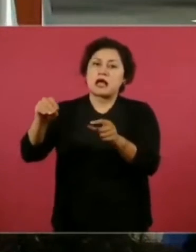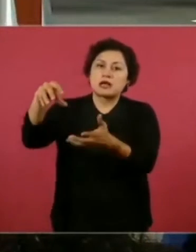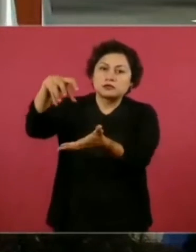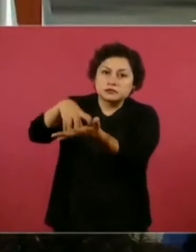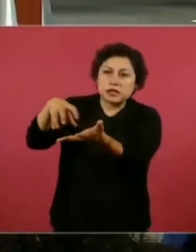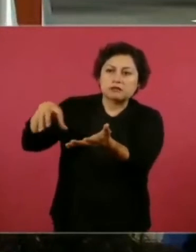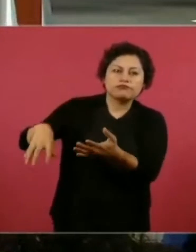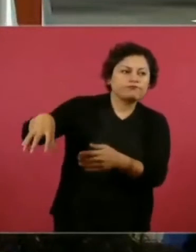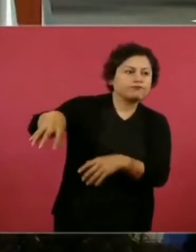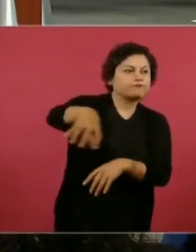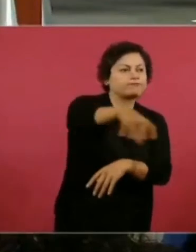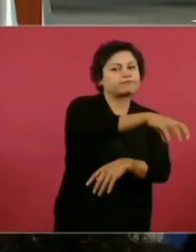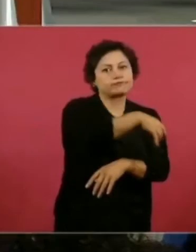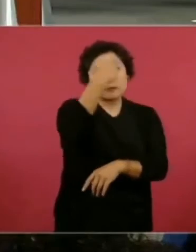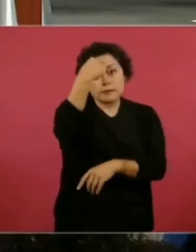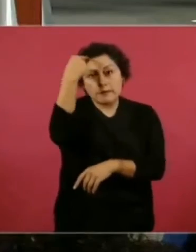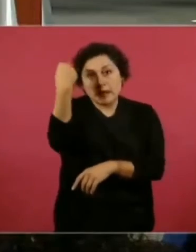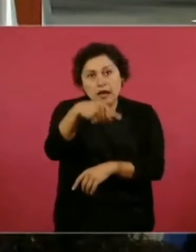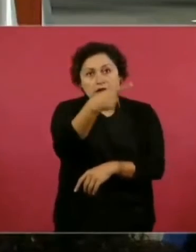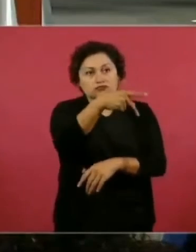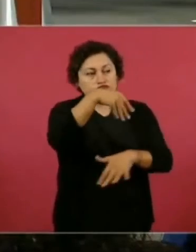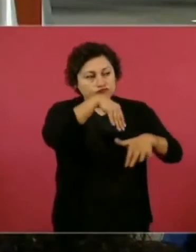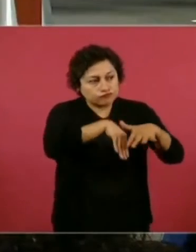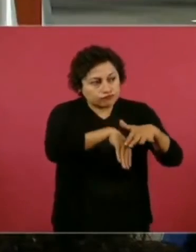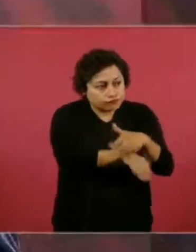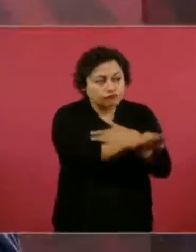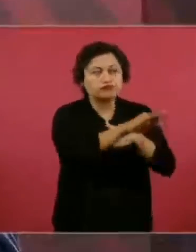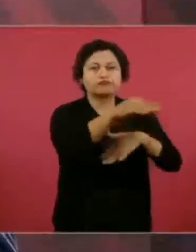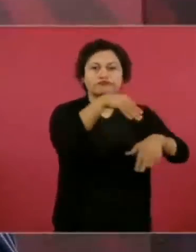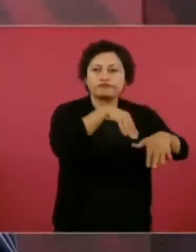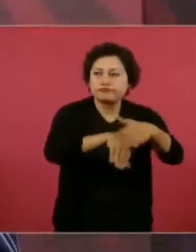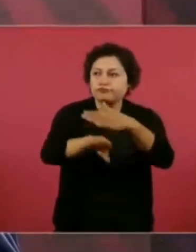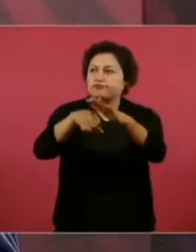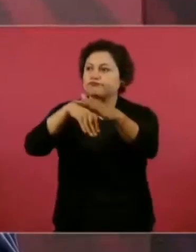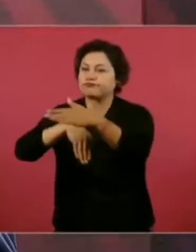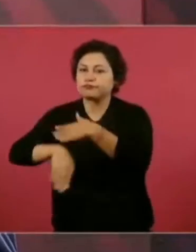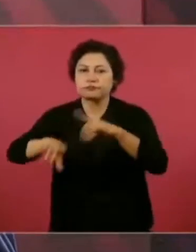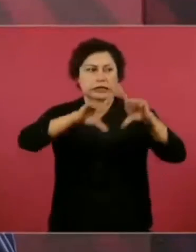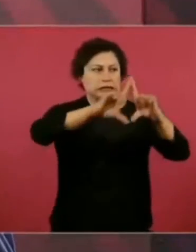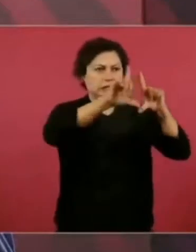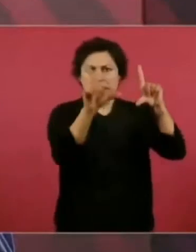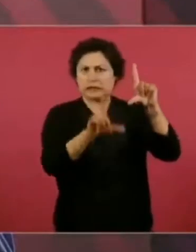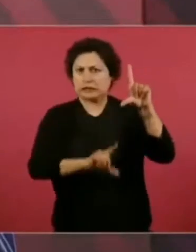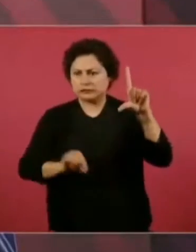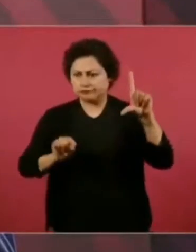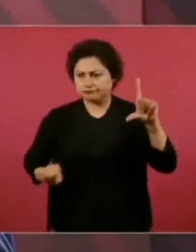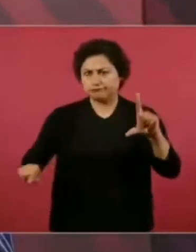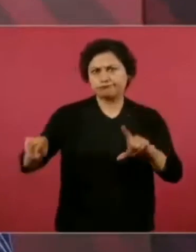No hay que olvidar que